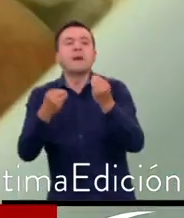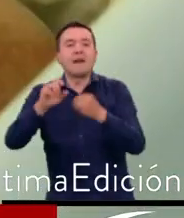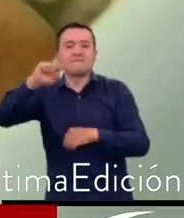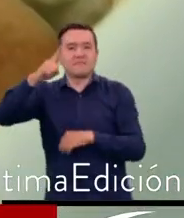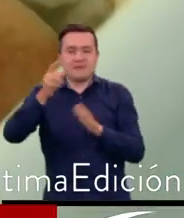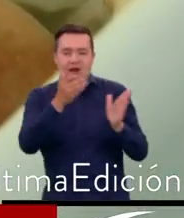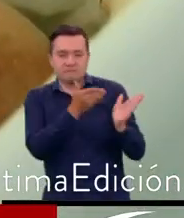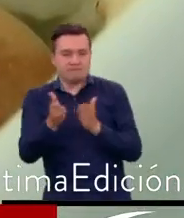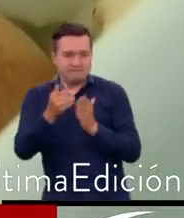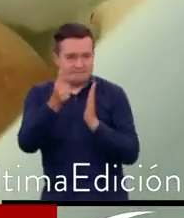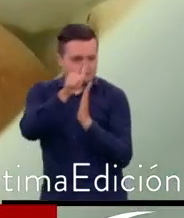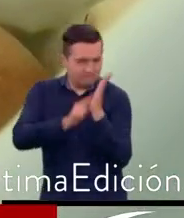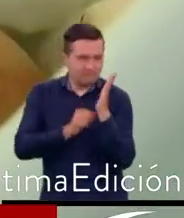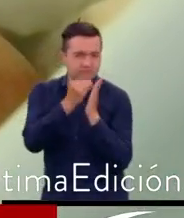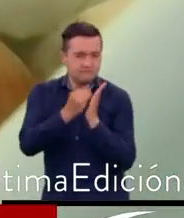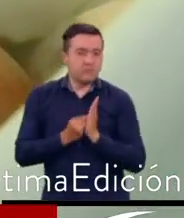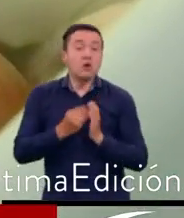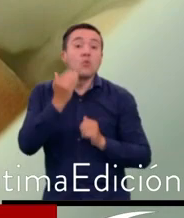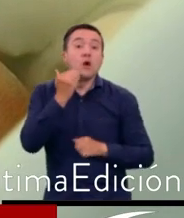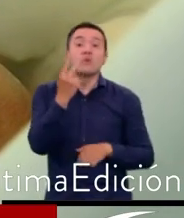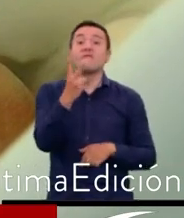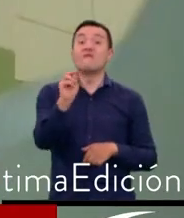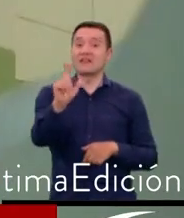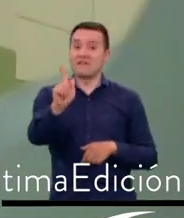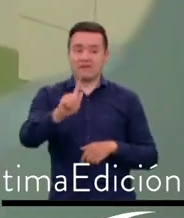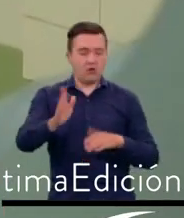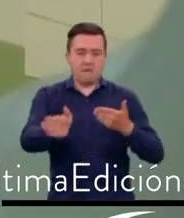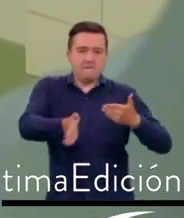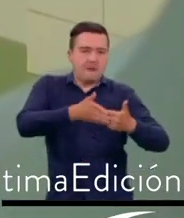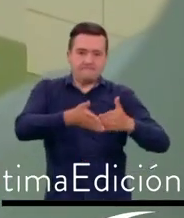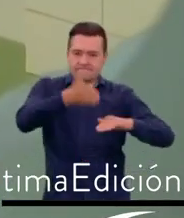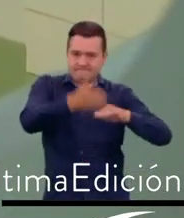próximo 20 de febrero hay plazo para postular por parte de las prestadoras de servicios a sus trabajadores.